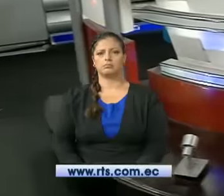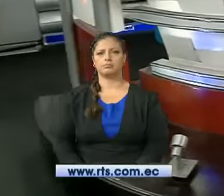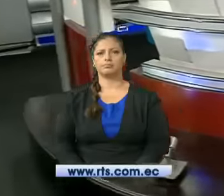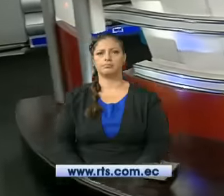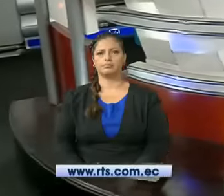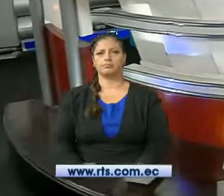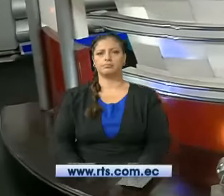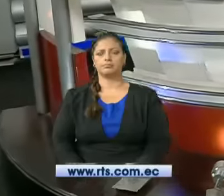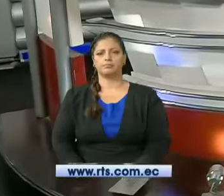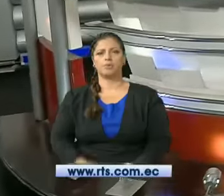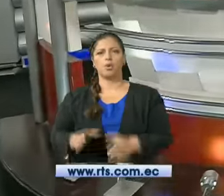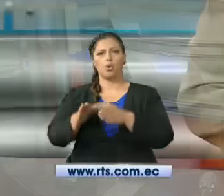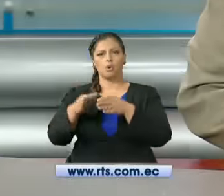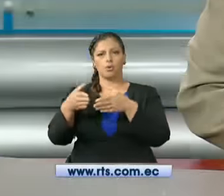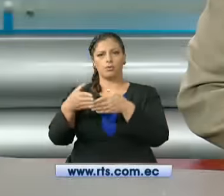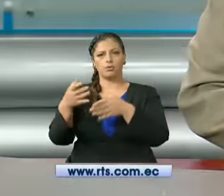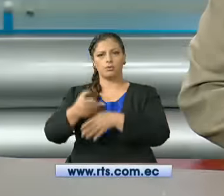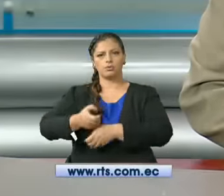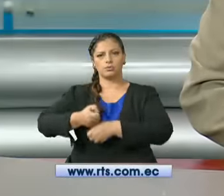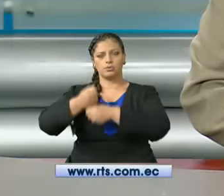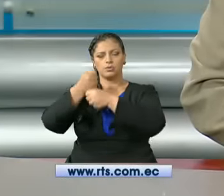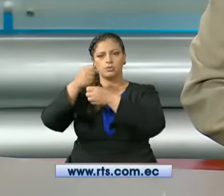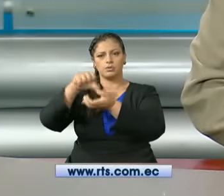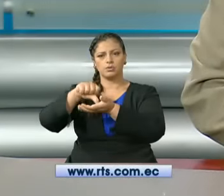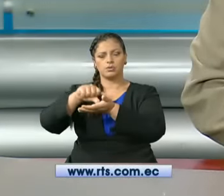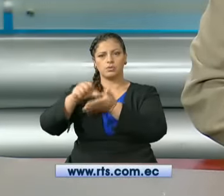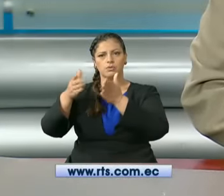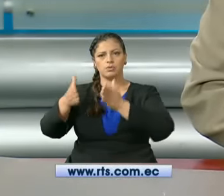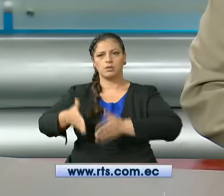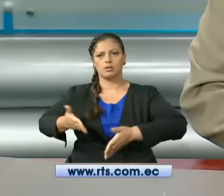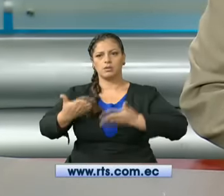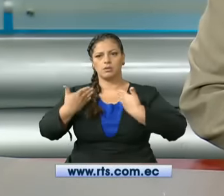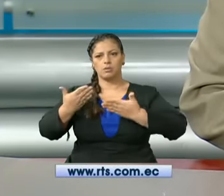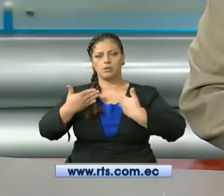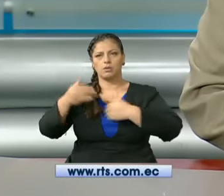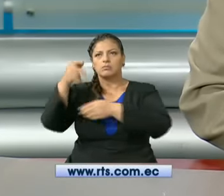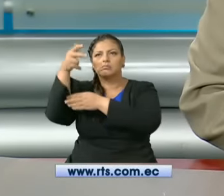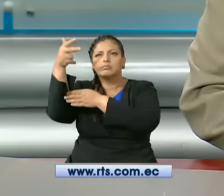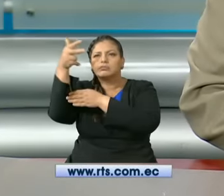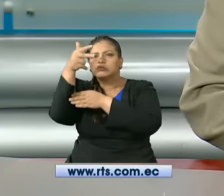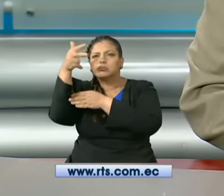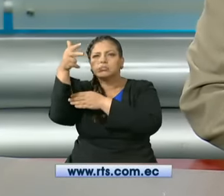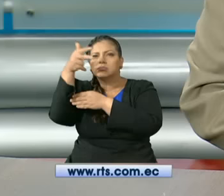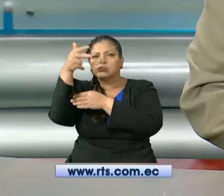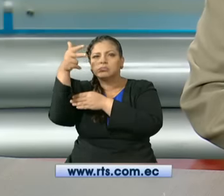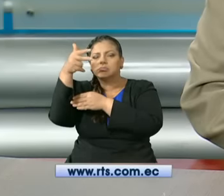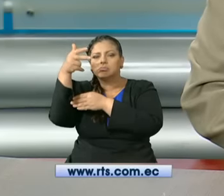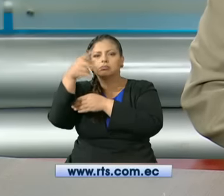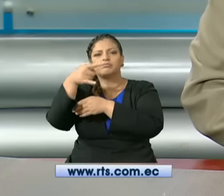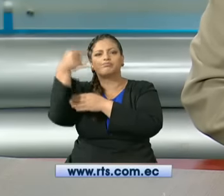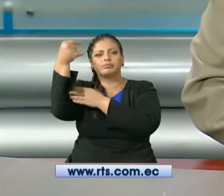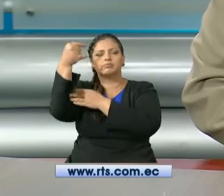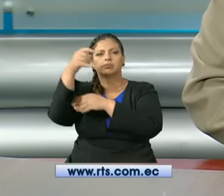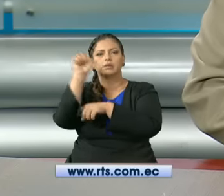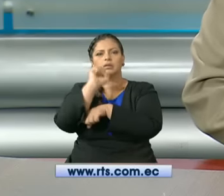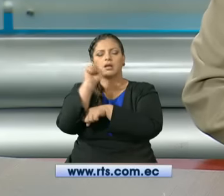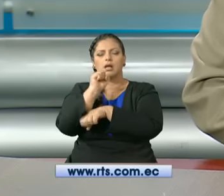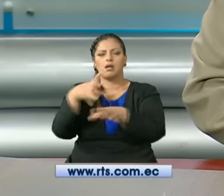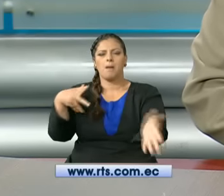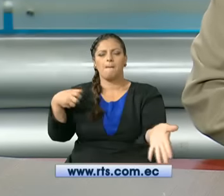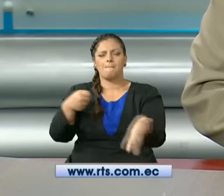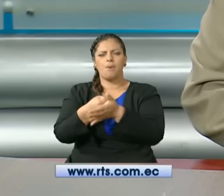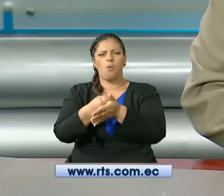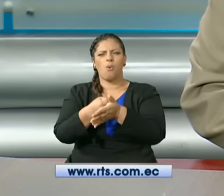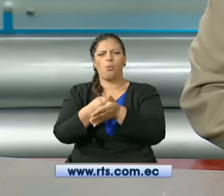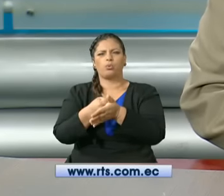Bueno, y las cámaras de seguridad Ojos de Águila de la Corporación Ciudadana captaron en esta ocasión un accidente de tránsito que se